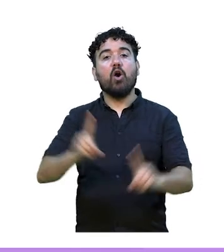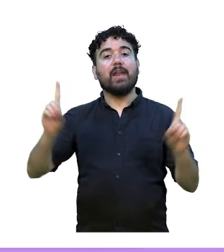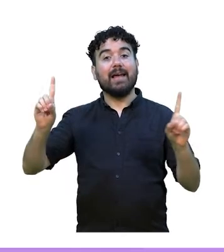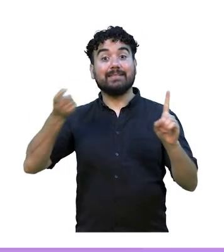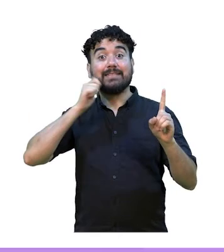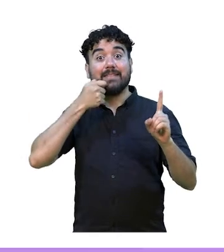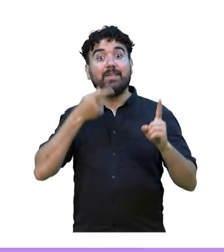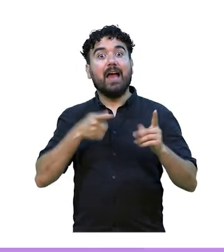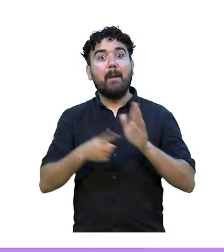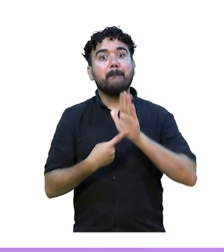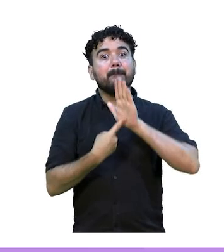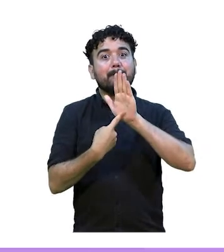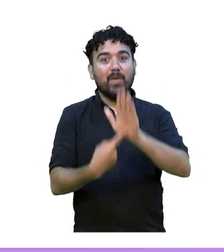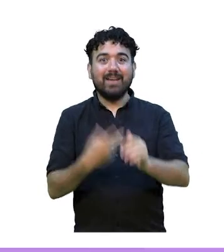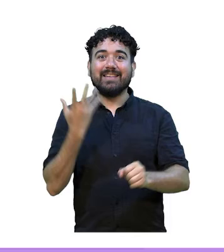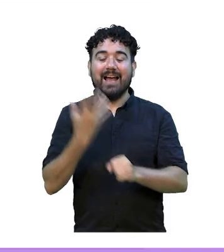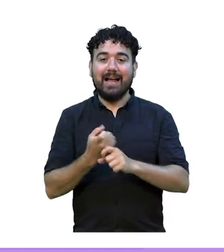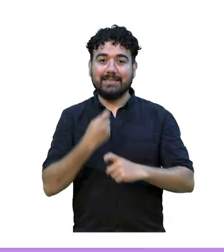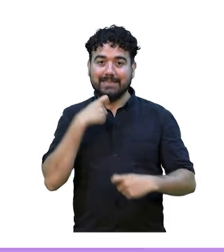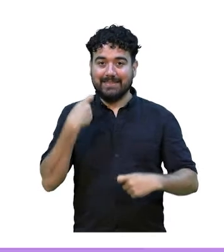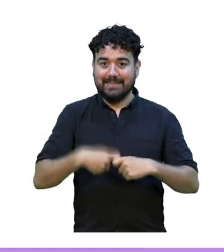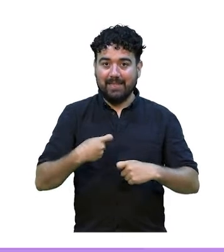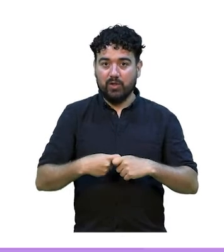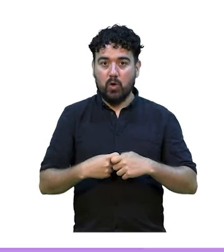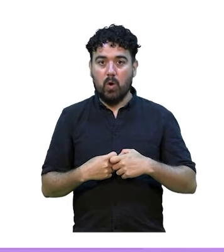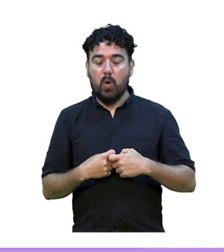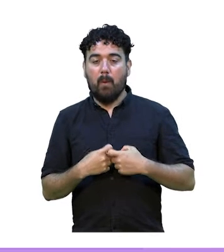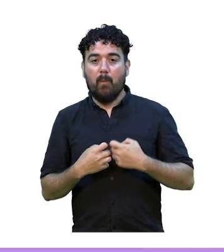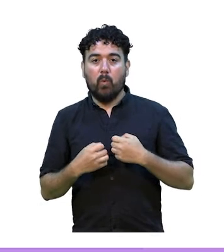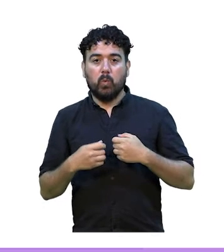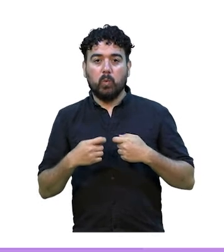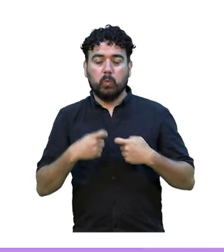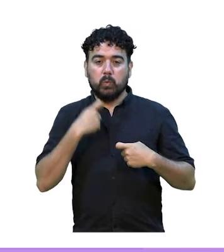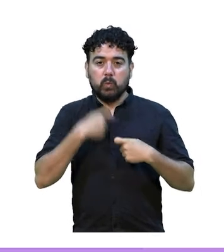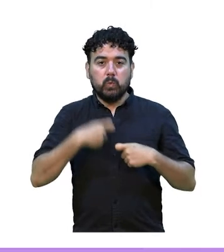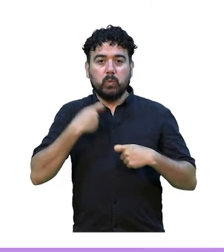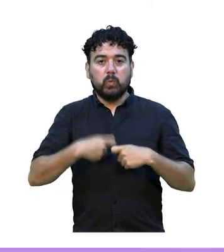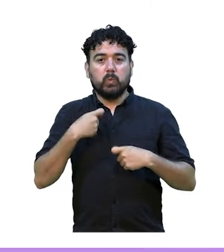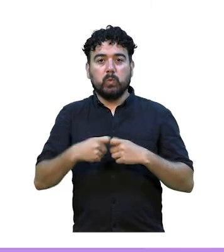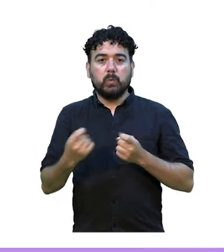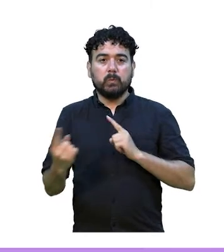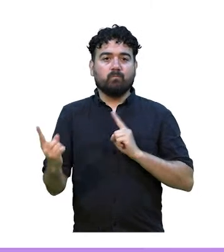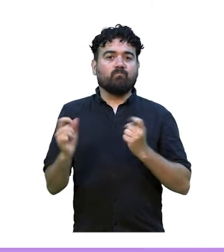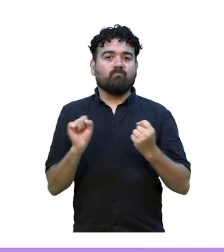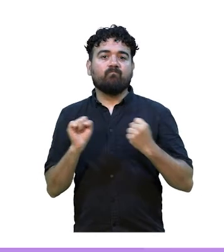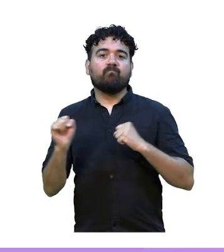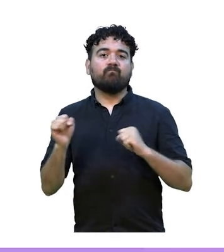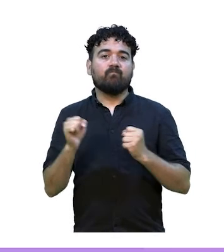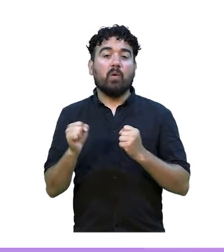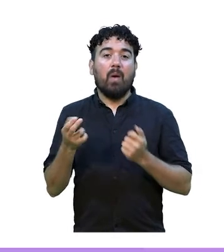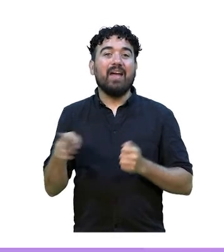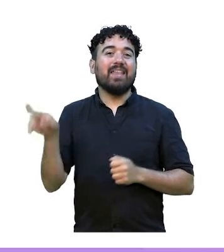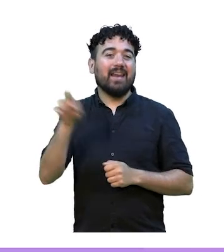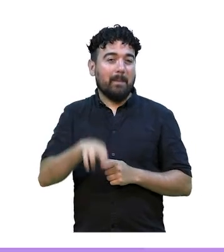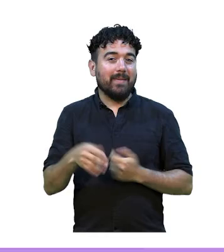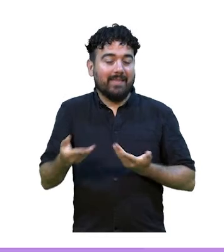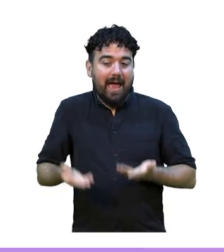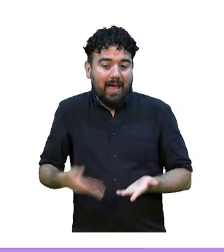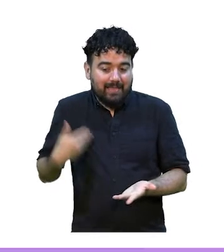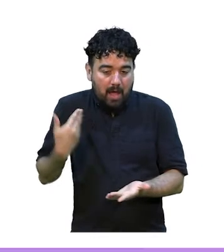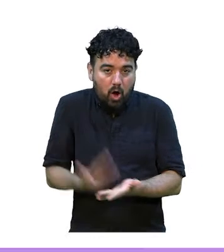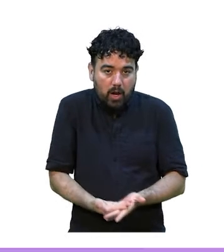democracia, ¿ya? Claro. Y donde se manifiestan, digamos, tensiones, actorías que se repiten hasta el día de hoy. Es